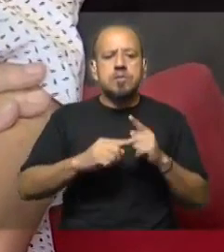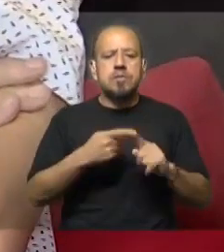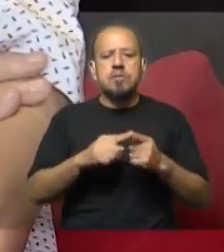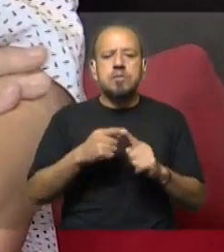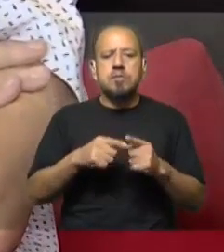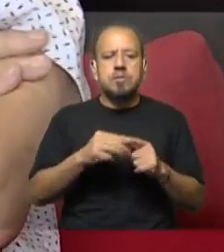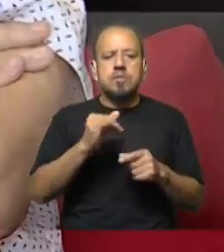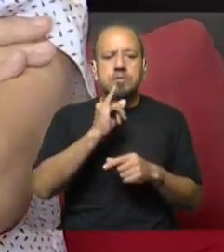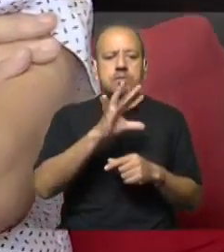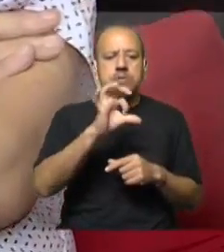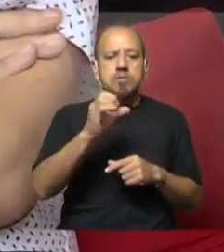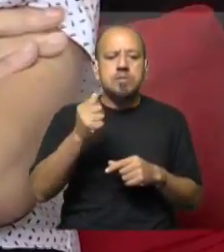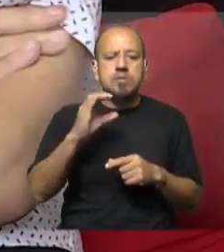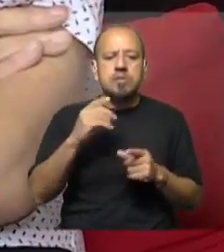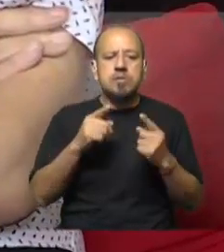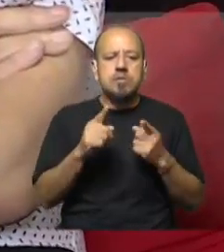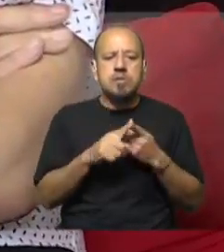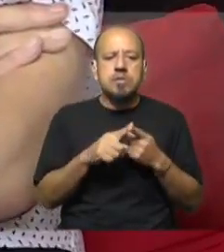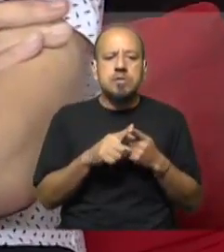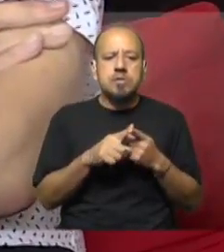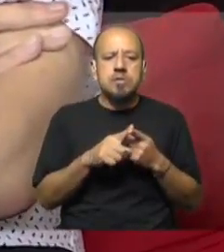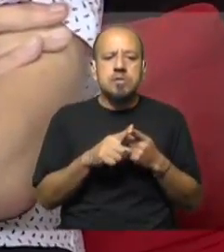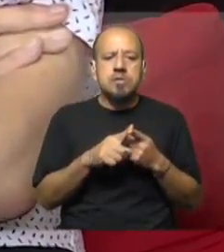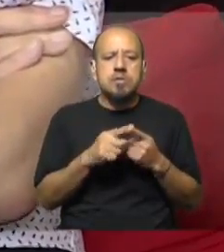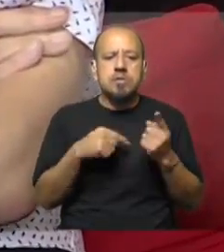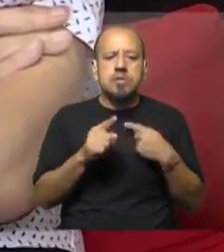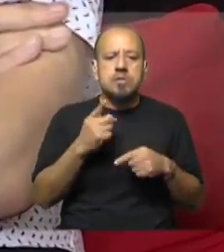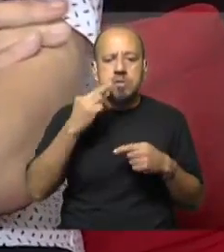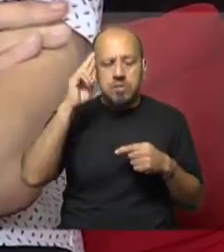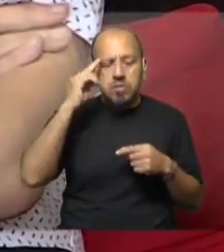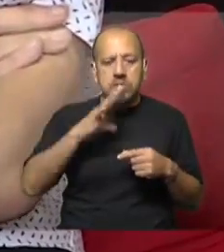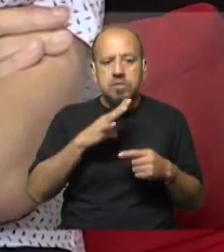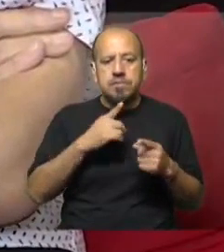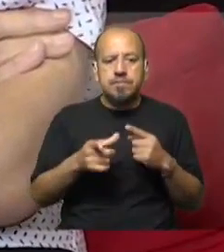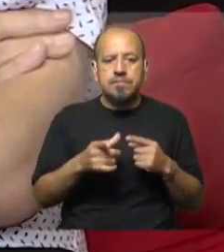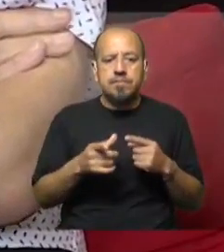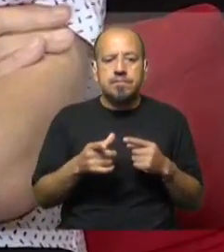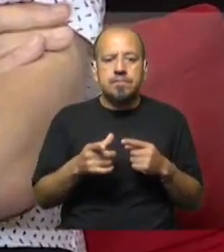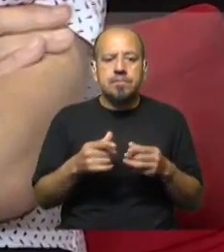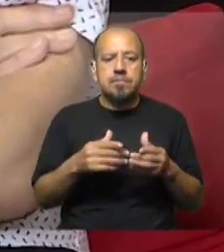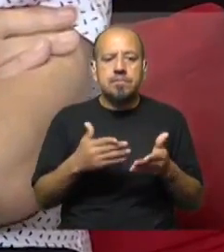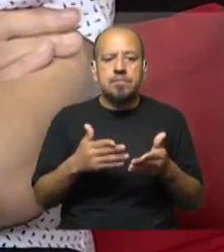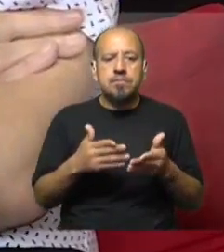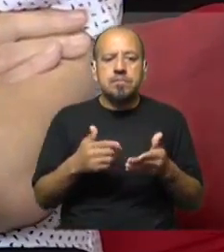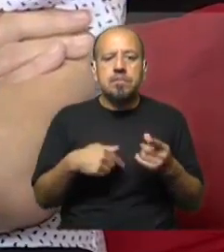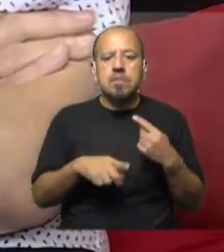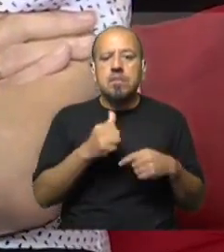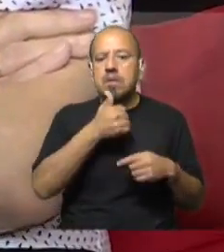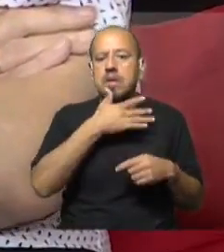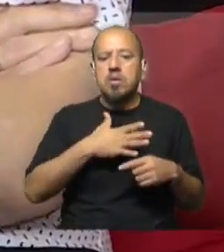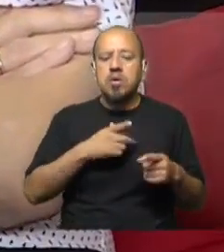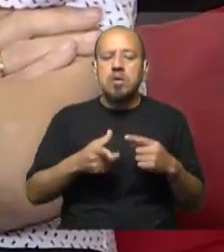con Isaac? ¿Qué recordás de eso? ¿Qué recuerdos tenés? ¿Cómo recordás esas historias que te